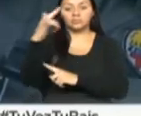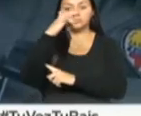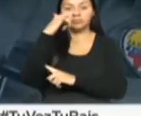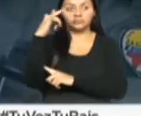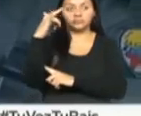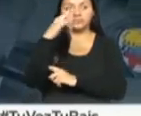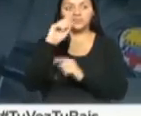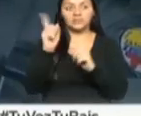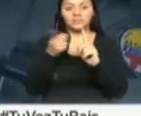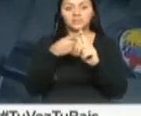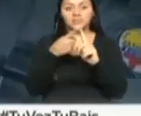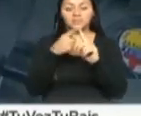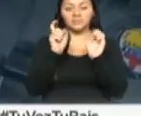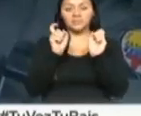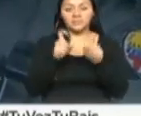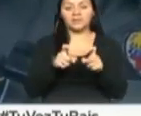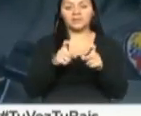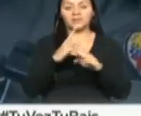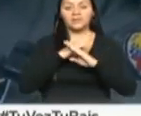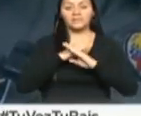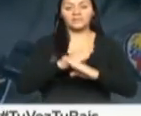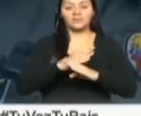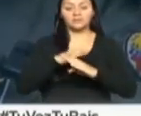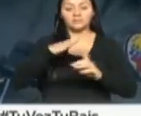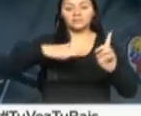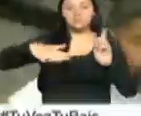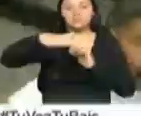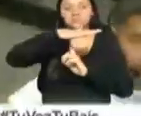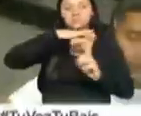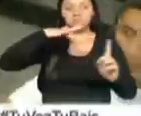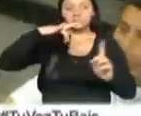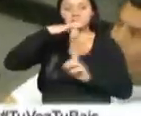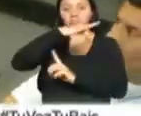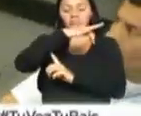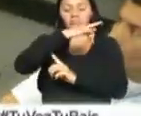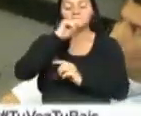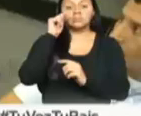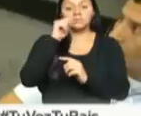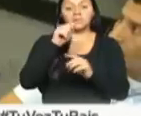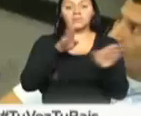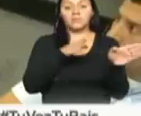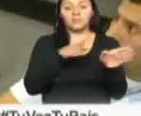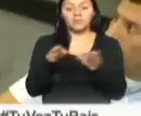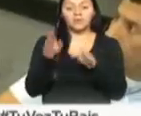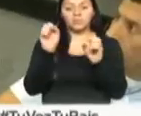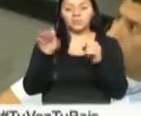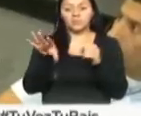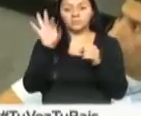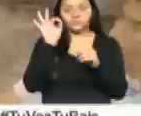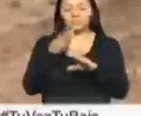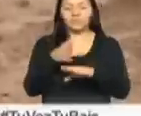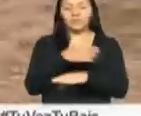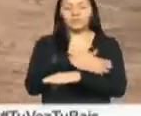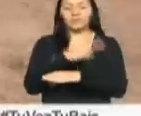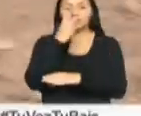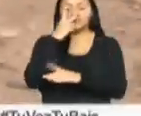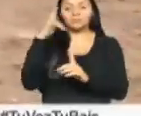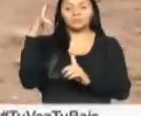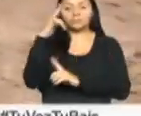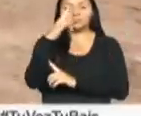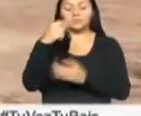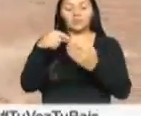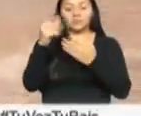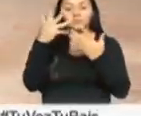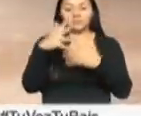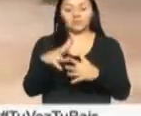Son la primera línea de la defensa del espacio aéreo nacional. Este sistema permite detectar tempranamente aeronaves autorizadas